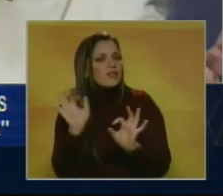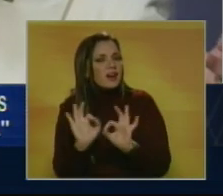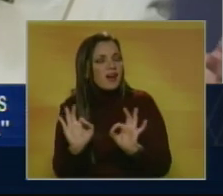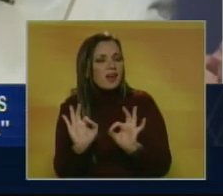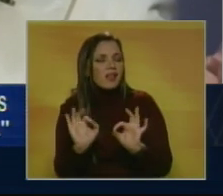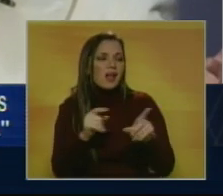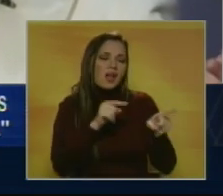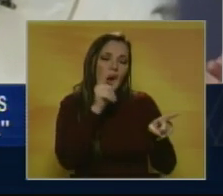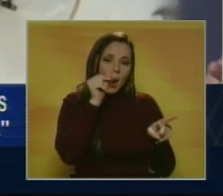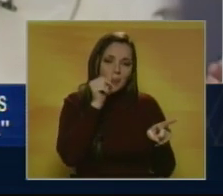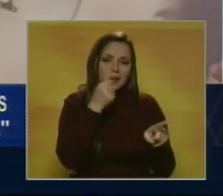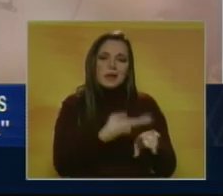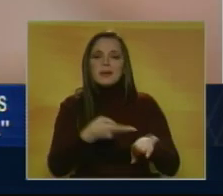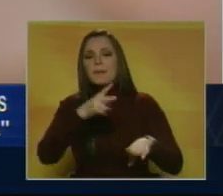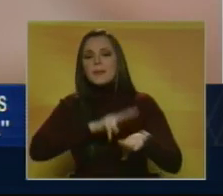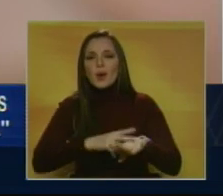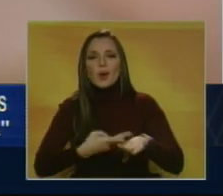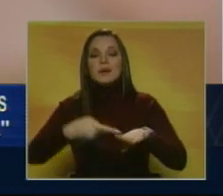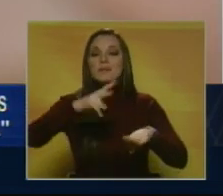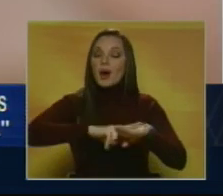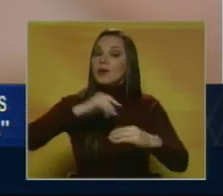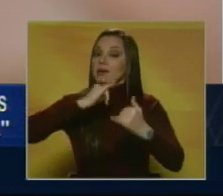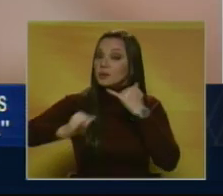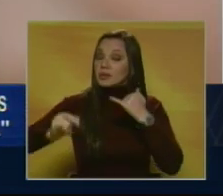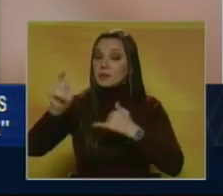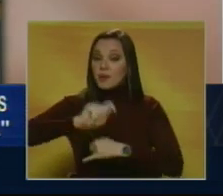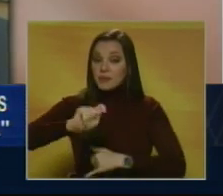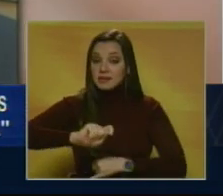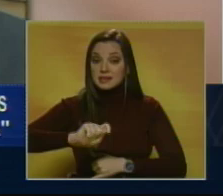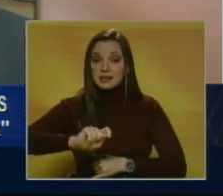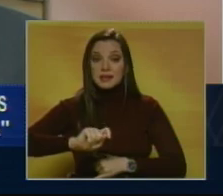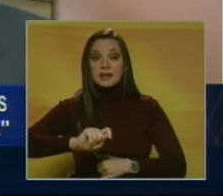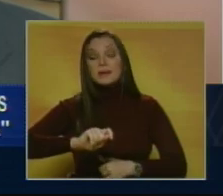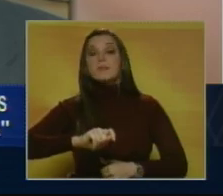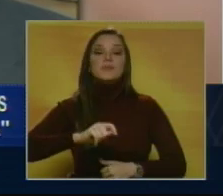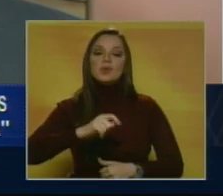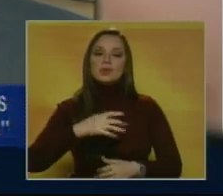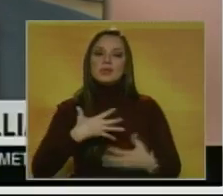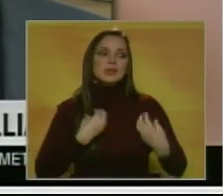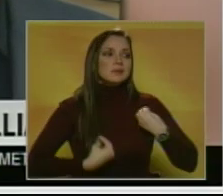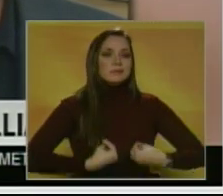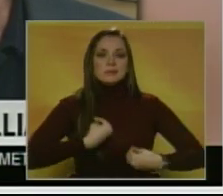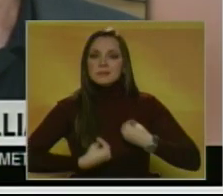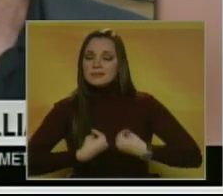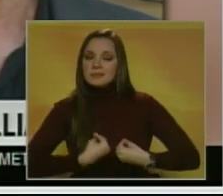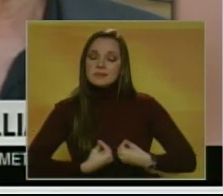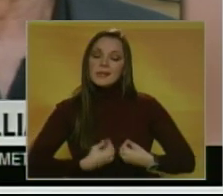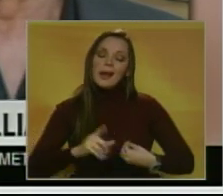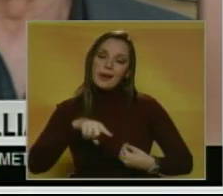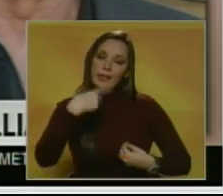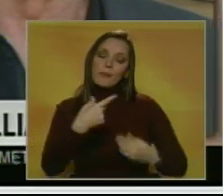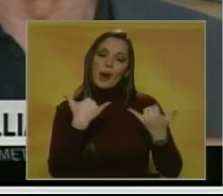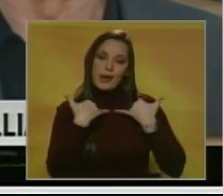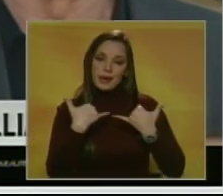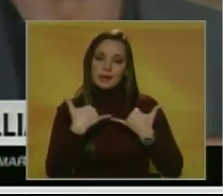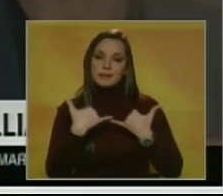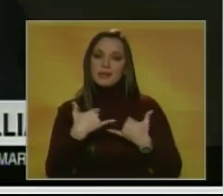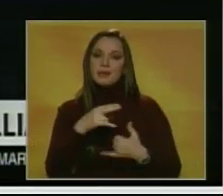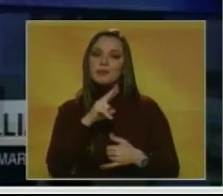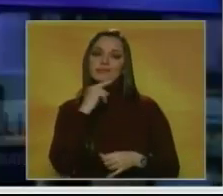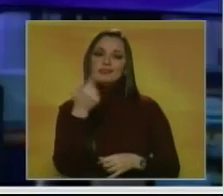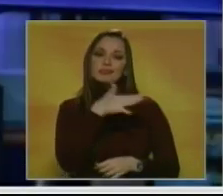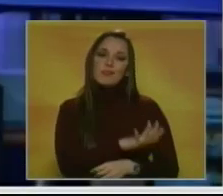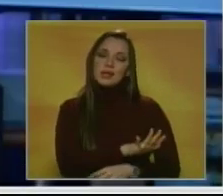Williams empeorara durante los últimos meses con importantes ataques de ansiedad que lamentablemente aseguraron su